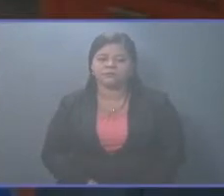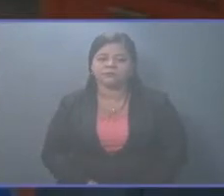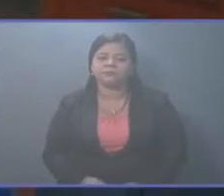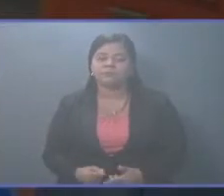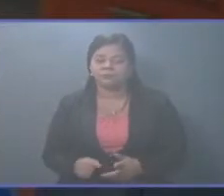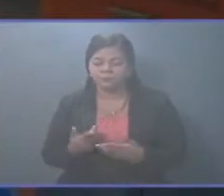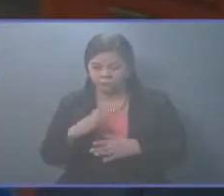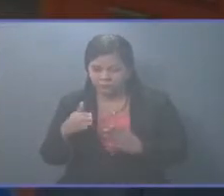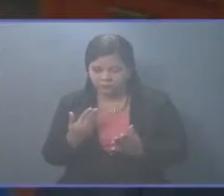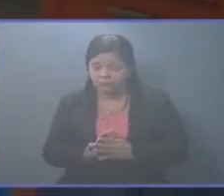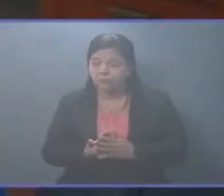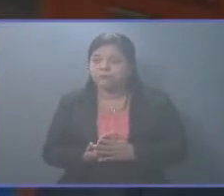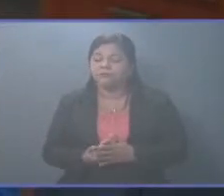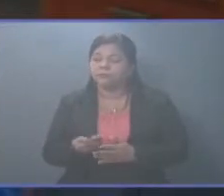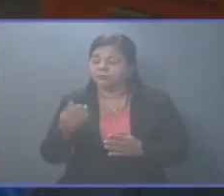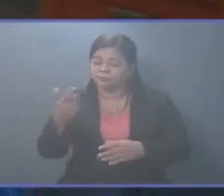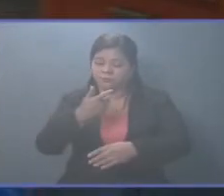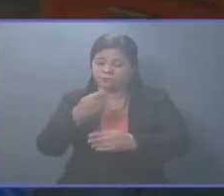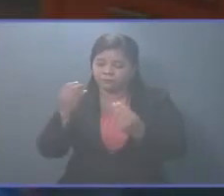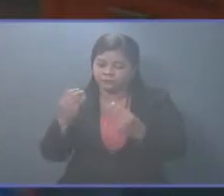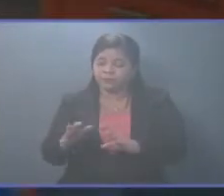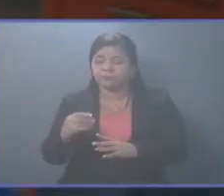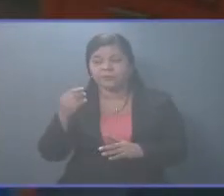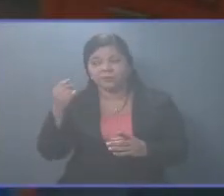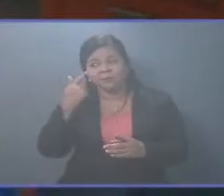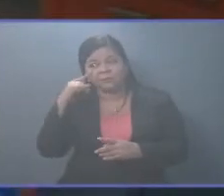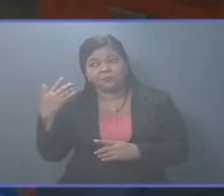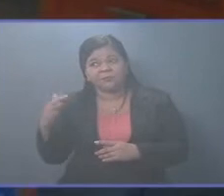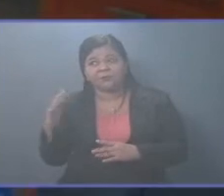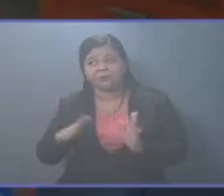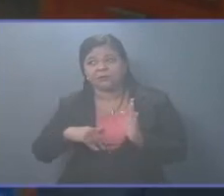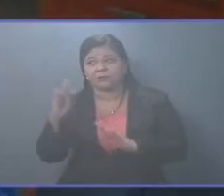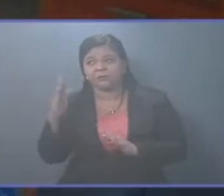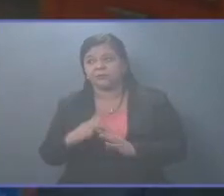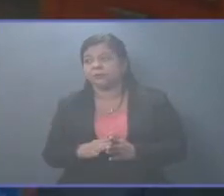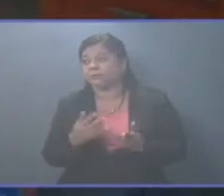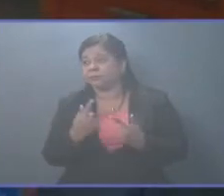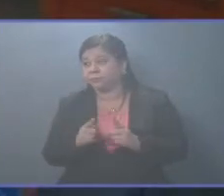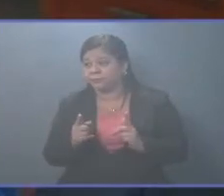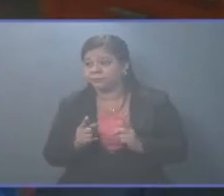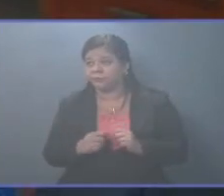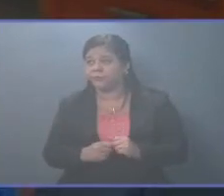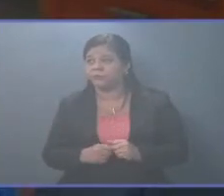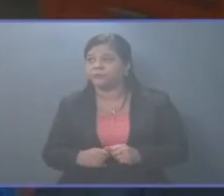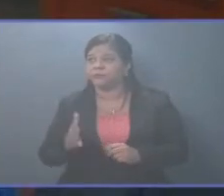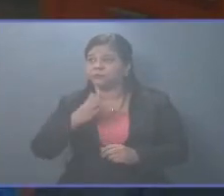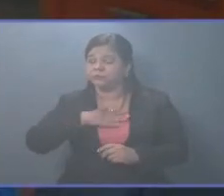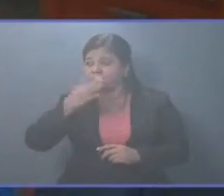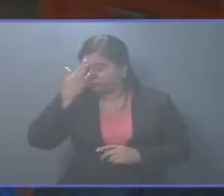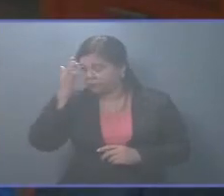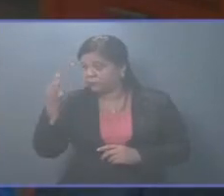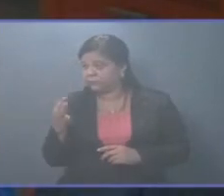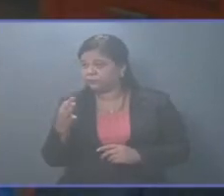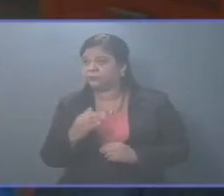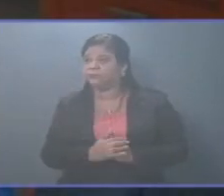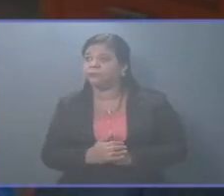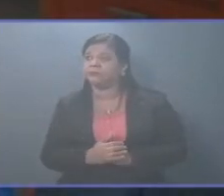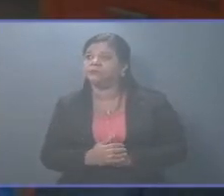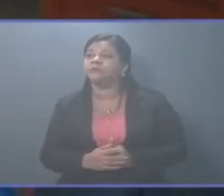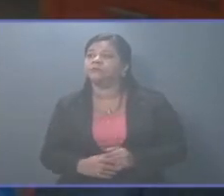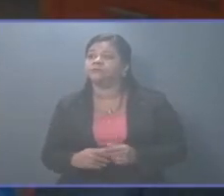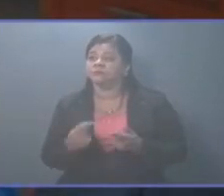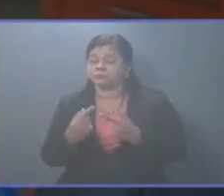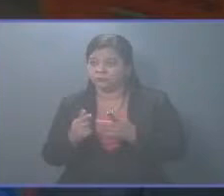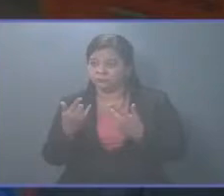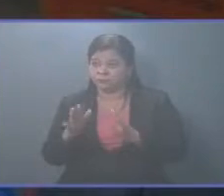desecharla. Entonces, trae más desafíos en ese aspecto, pues. Pero volviendo al punto, yo creo, y este es un punto de vista personal, que la vacuna de